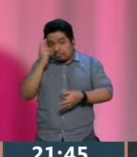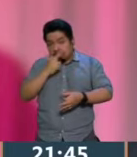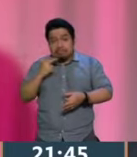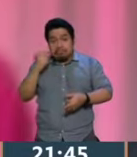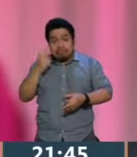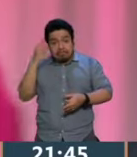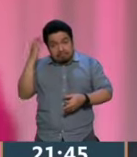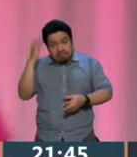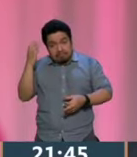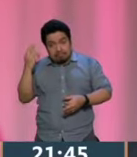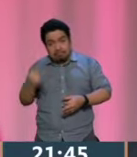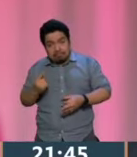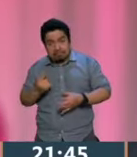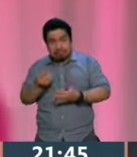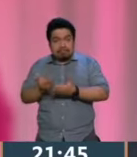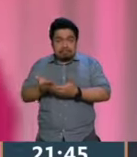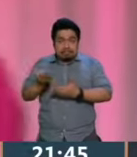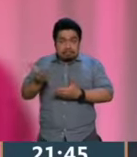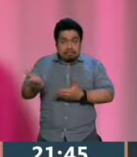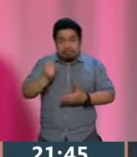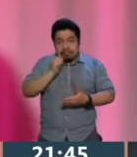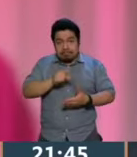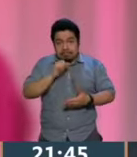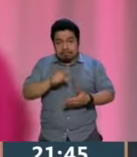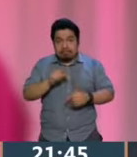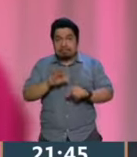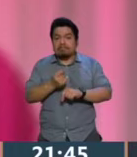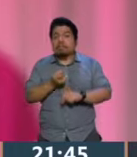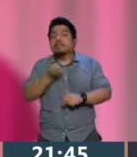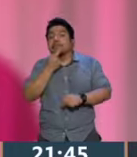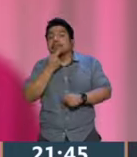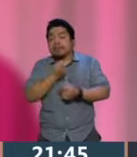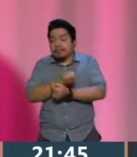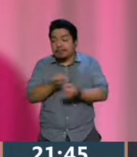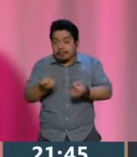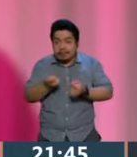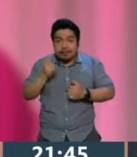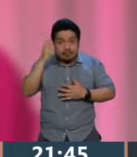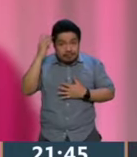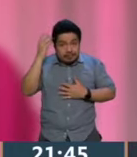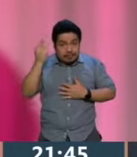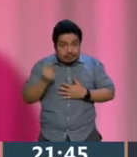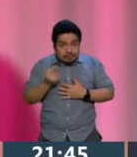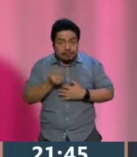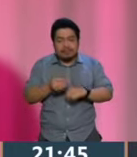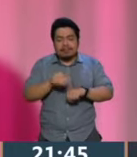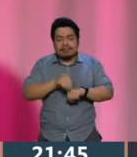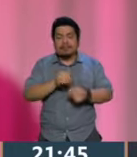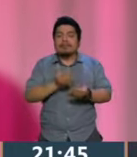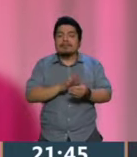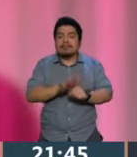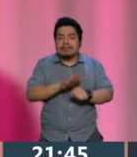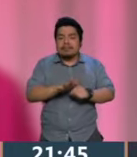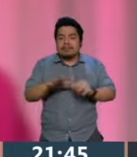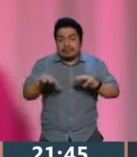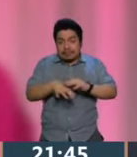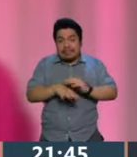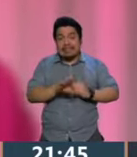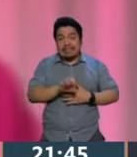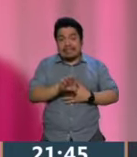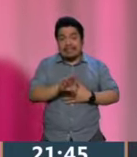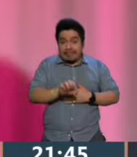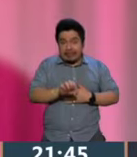Brugada y lo están proponiendo también, porque hablan del tema de los niños. ¿Qué propone Clara Brugada? El tema desde la cuna, que es a